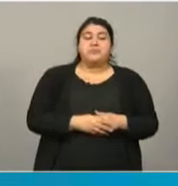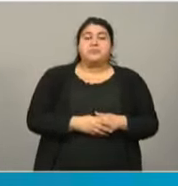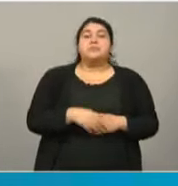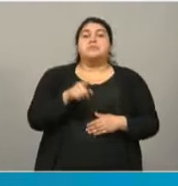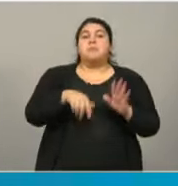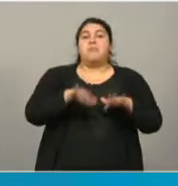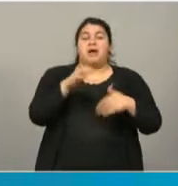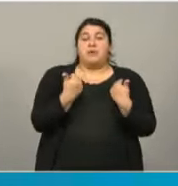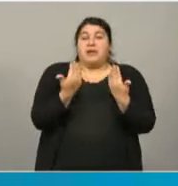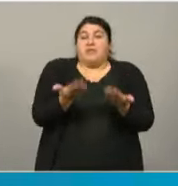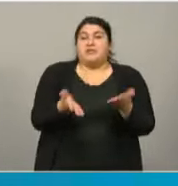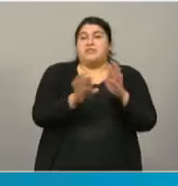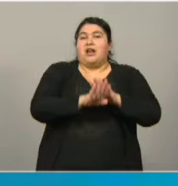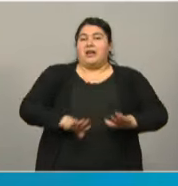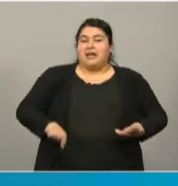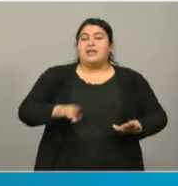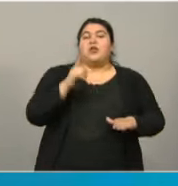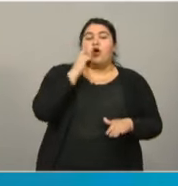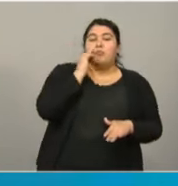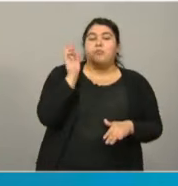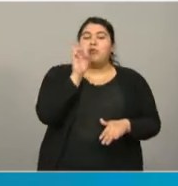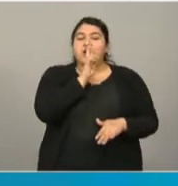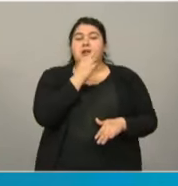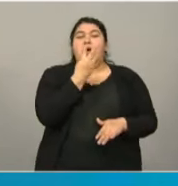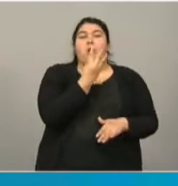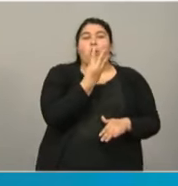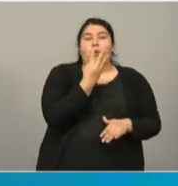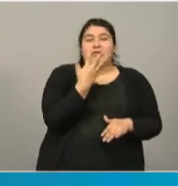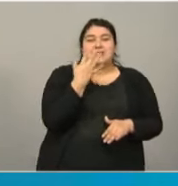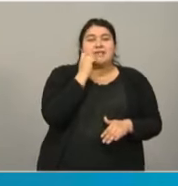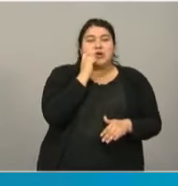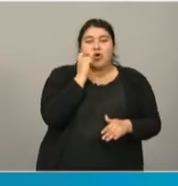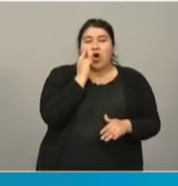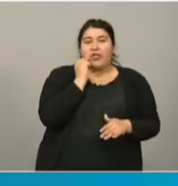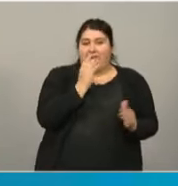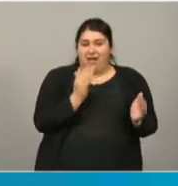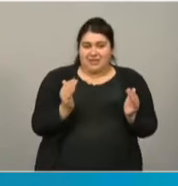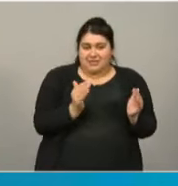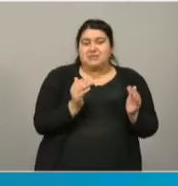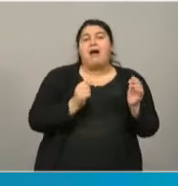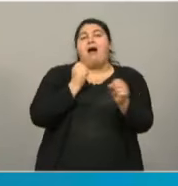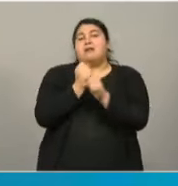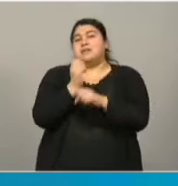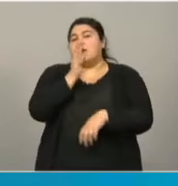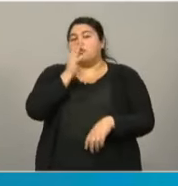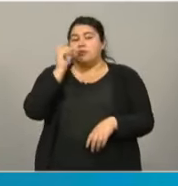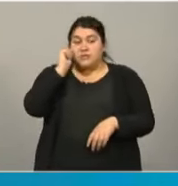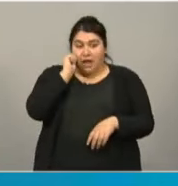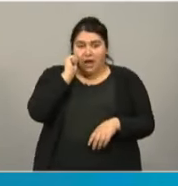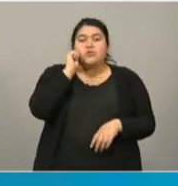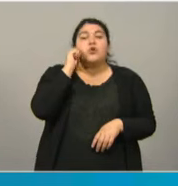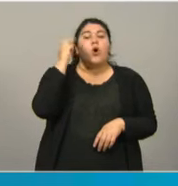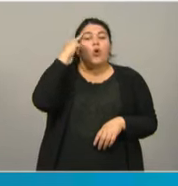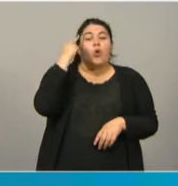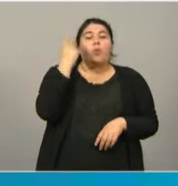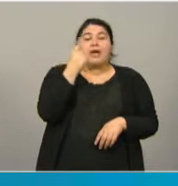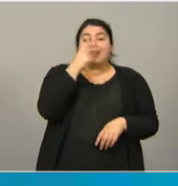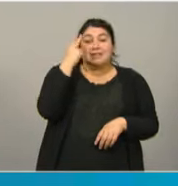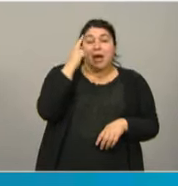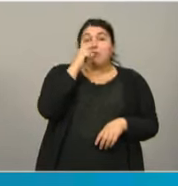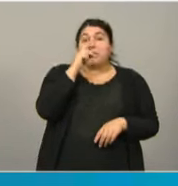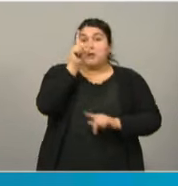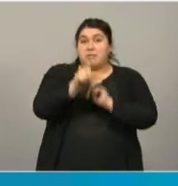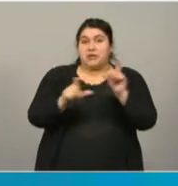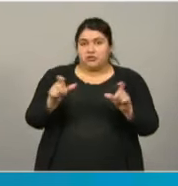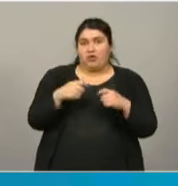beneficiarios a chicos niños niñas de 45 días a 14 años Estamos hablando de más de 90,000 destinatarios